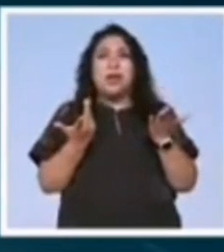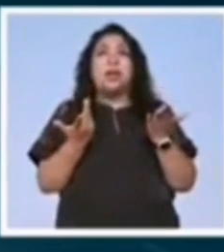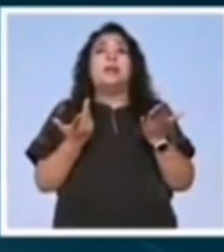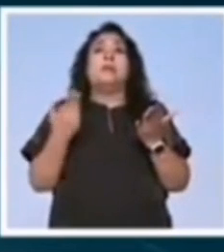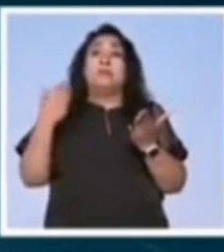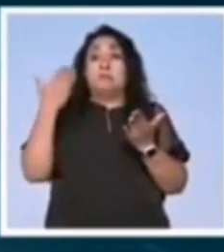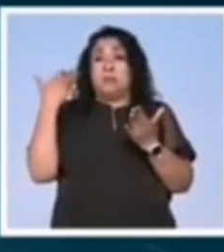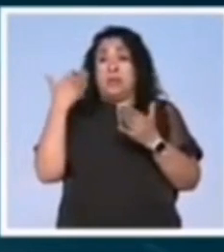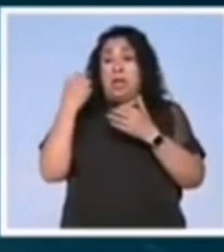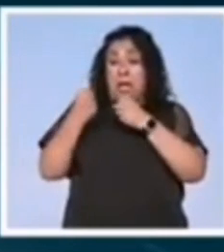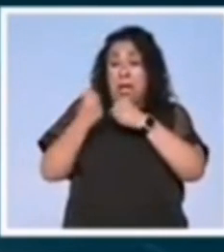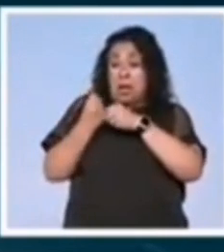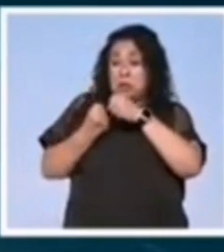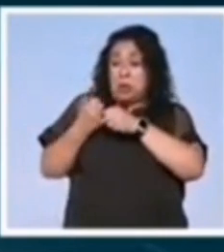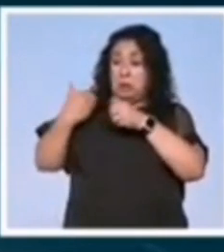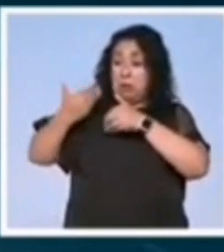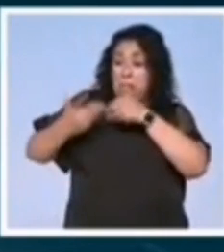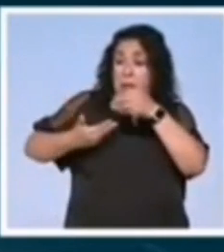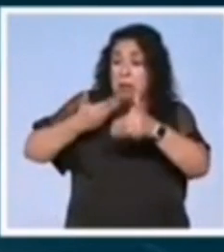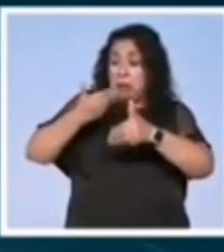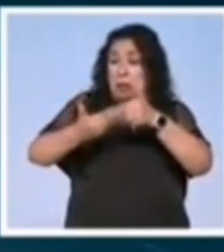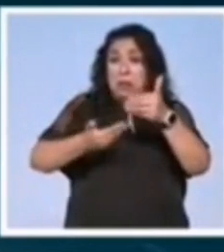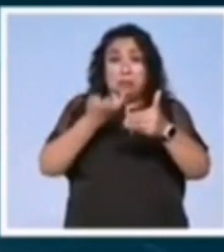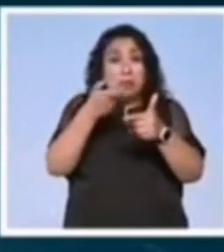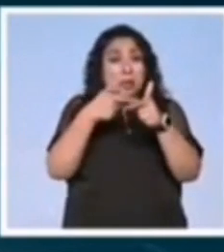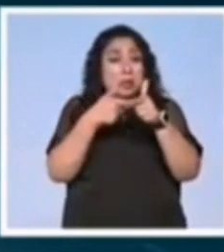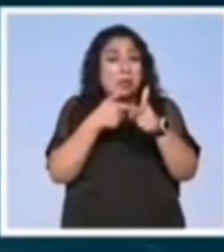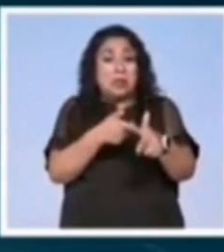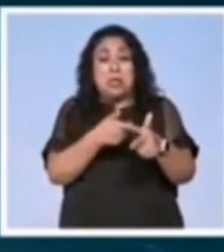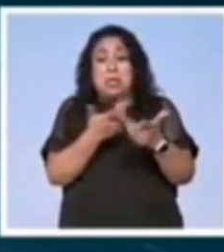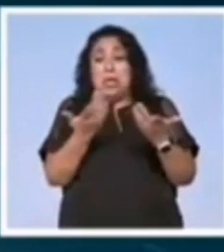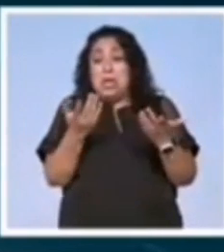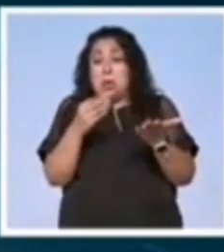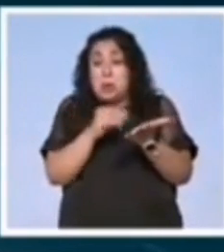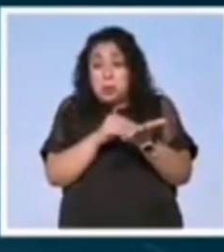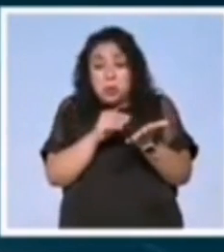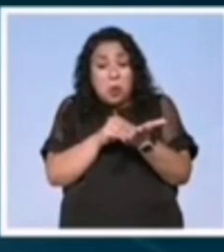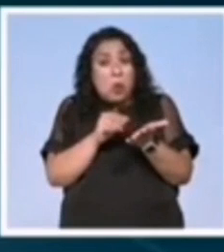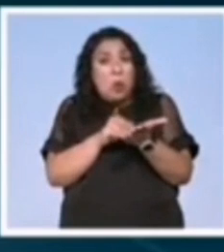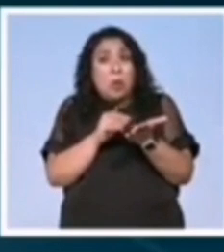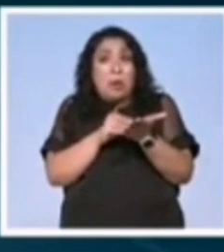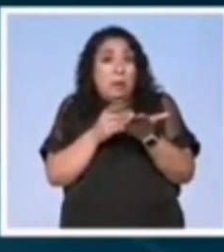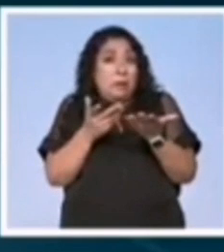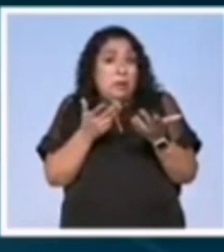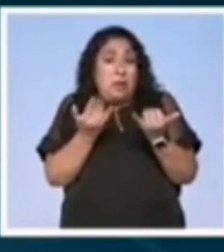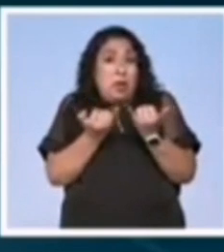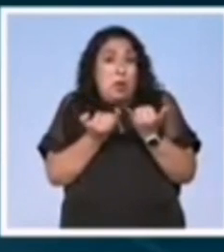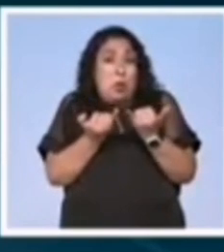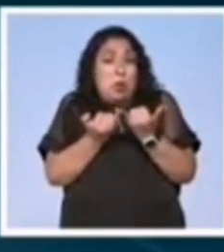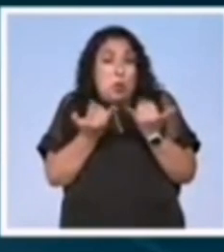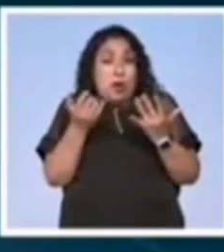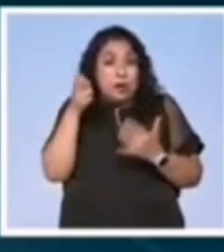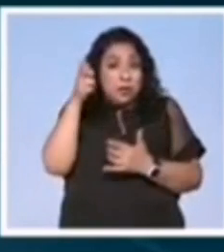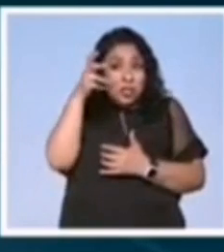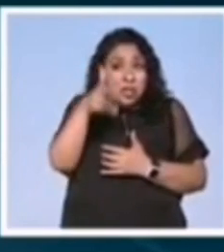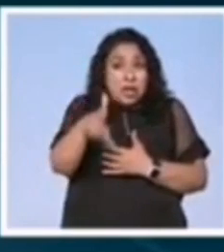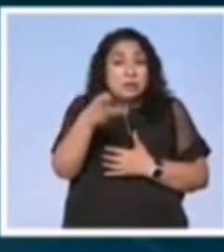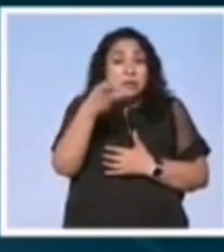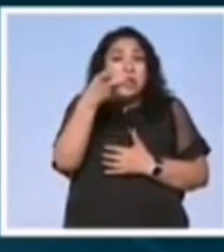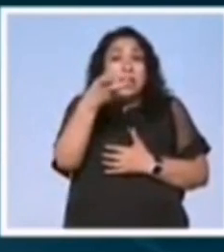de los siglos, ¿no? Esto de algún modo sigue vivo, ¿no? Y cómo Shakespeare eso lo pudo